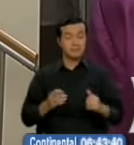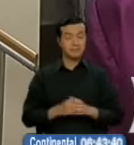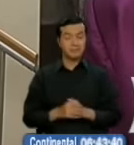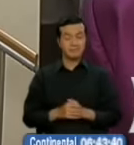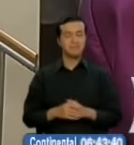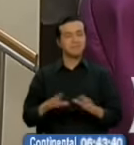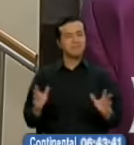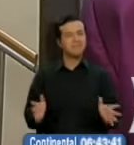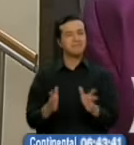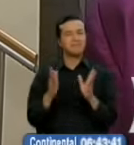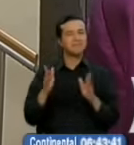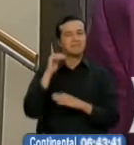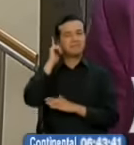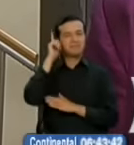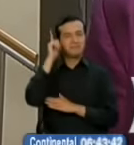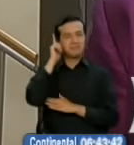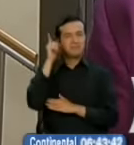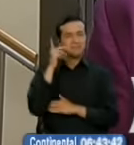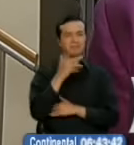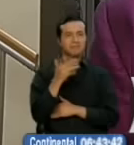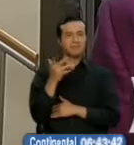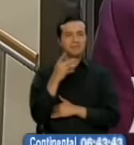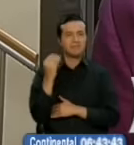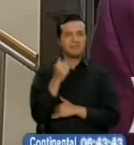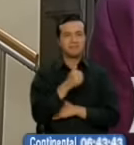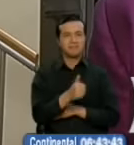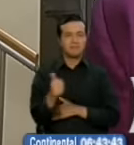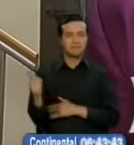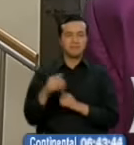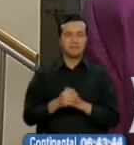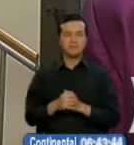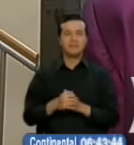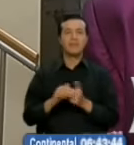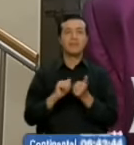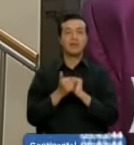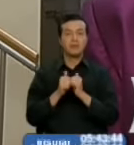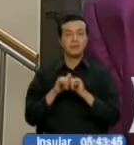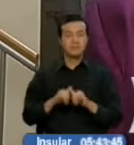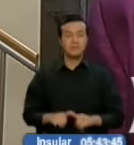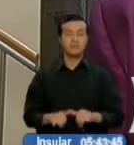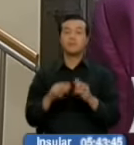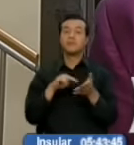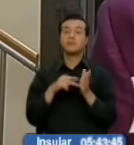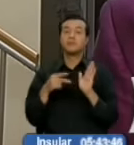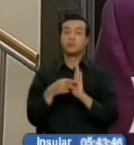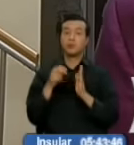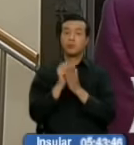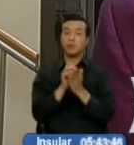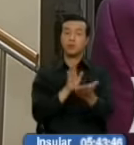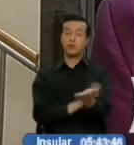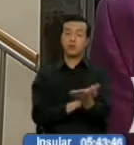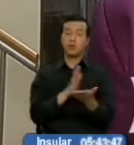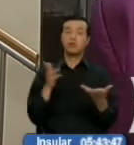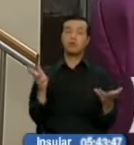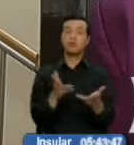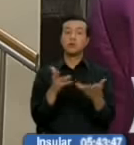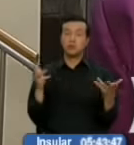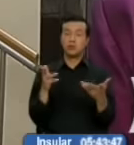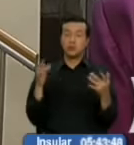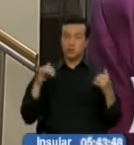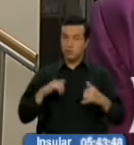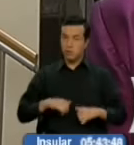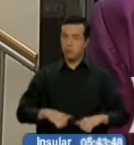para potenciar el liderazgo de las jóvenes a través del deporte. Lo que queremos es que este proyecto sea un proyecto que se